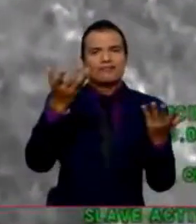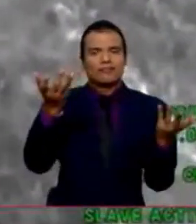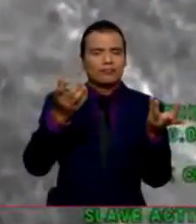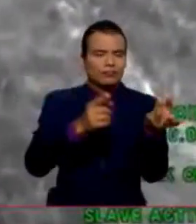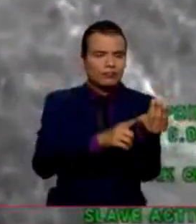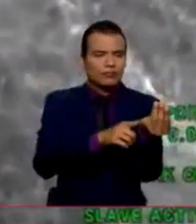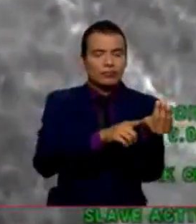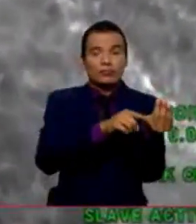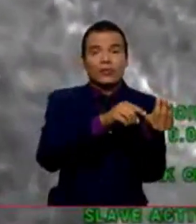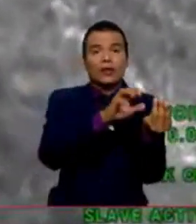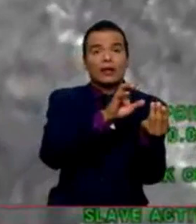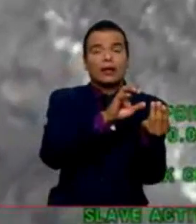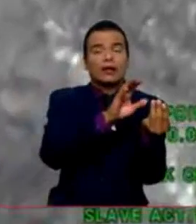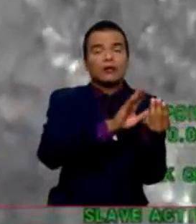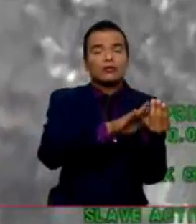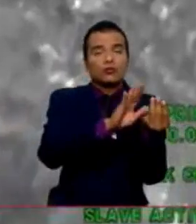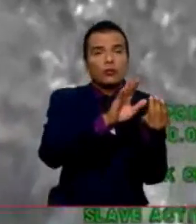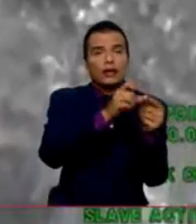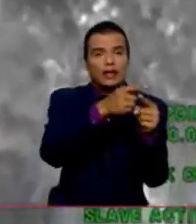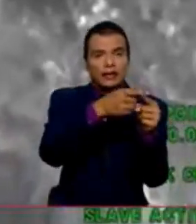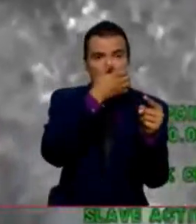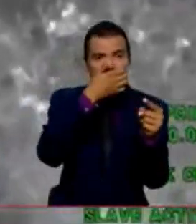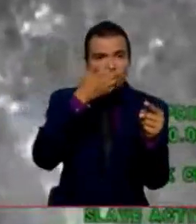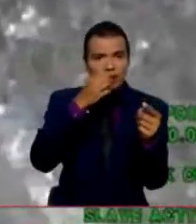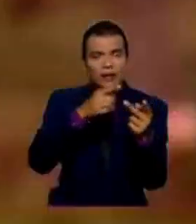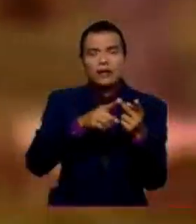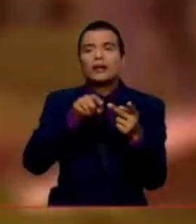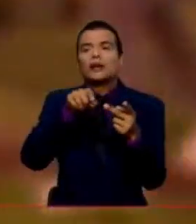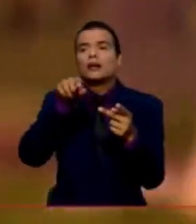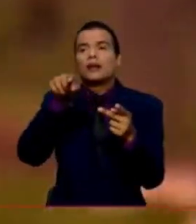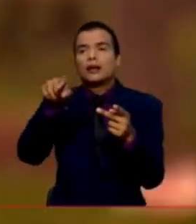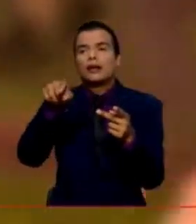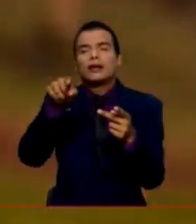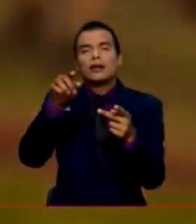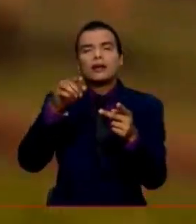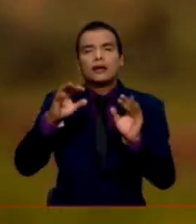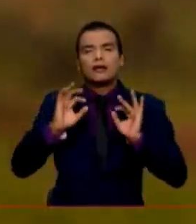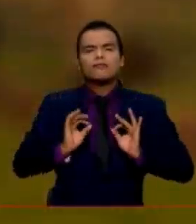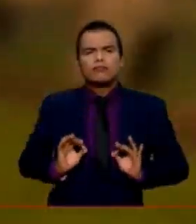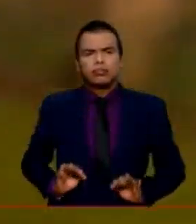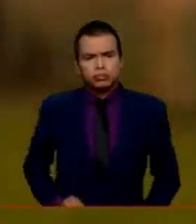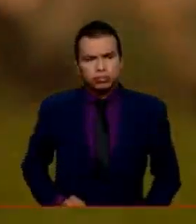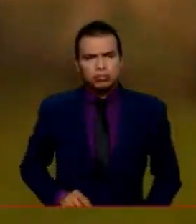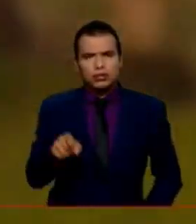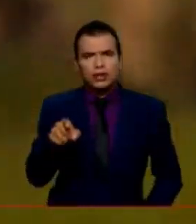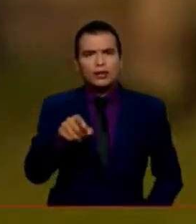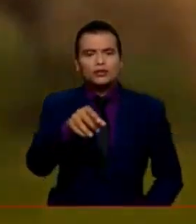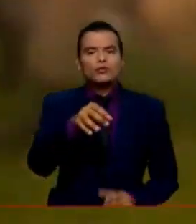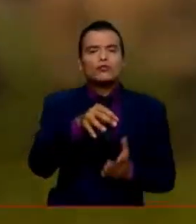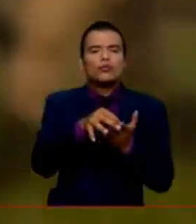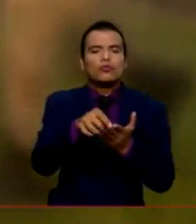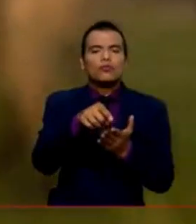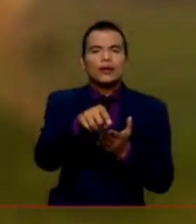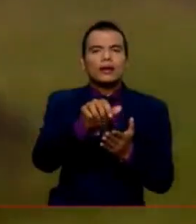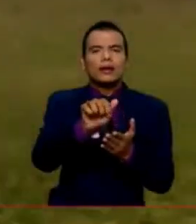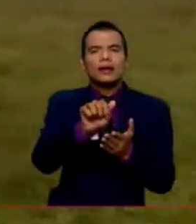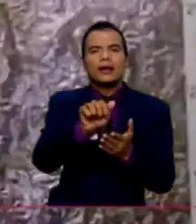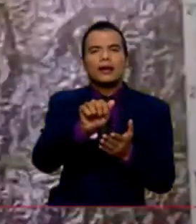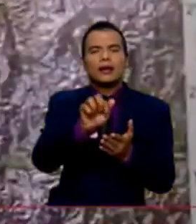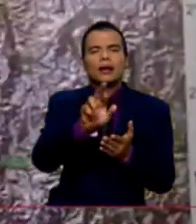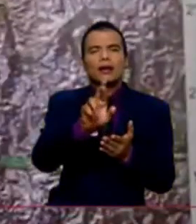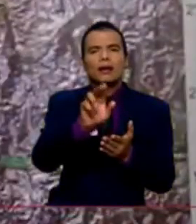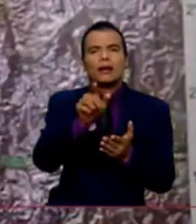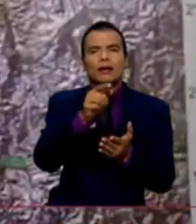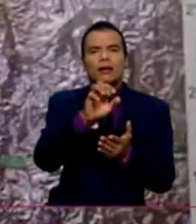columna Carlos Patiño de las disidencias de las FARC en zona rural de Argelia, que ya dejan resultados. Hay una serie